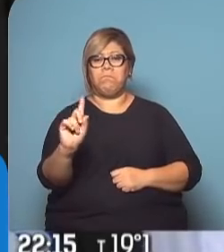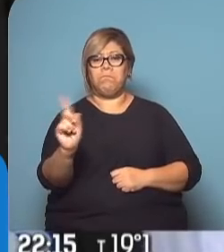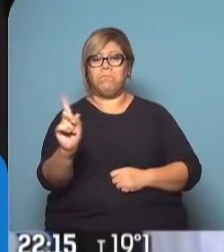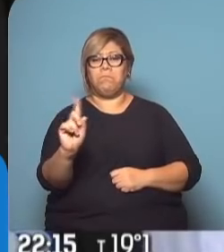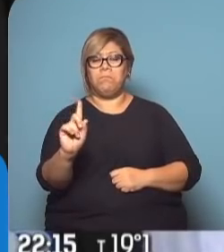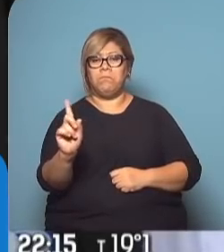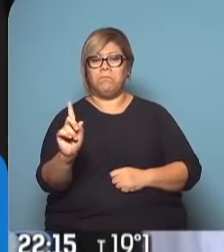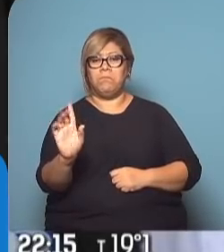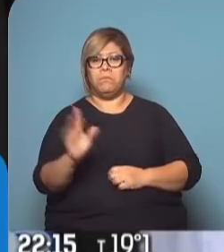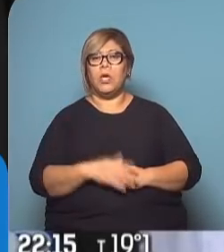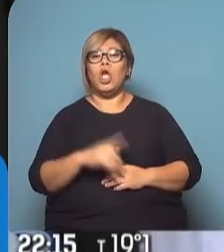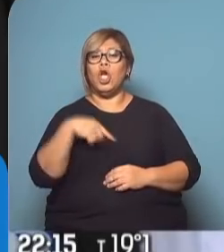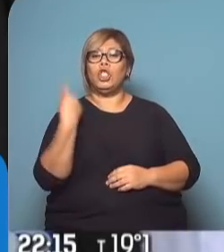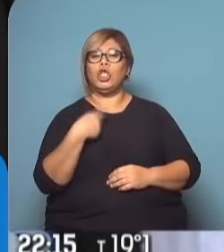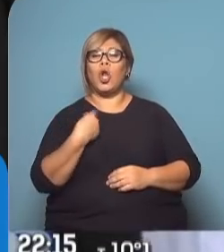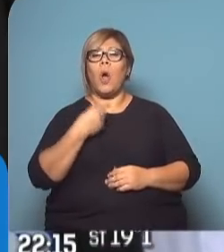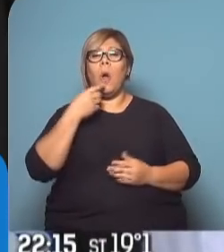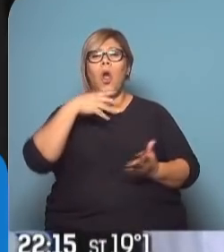regresamos. Vamos a ir a entregar un documento sencillo,